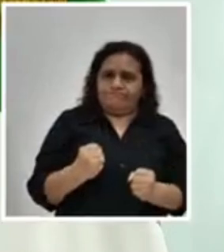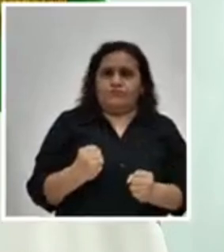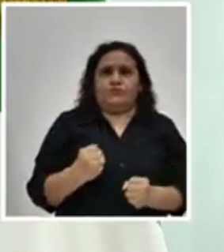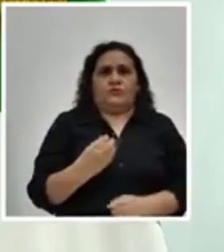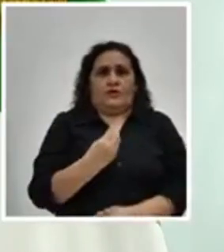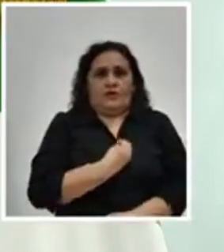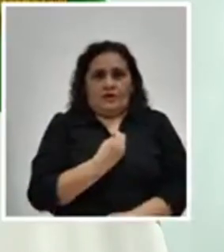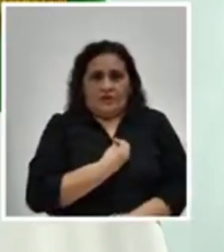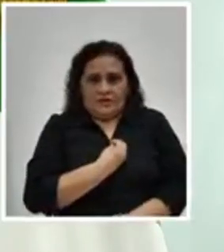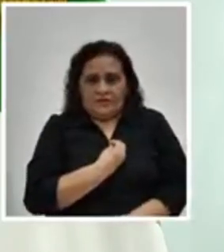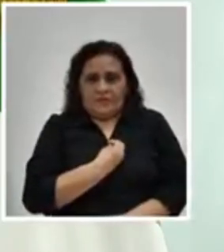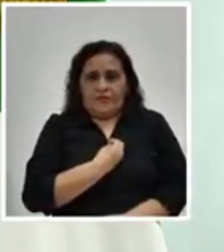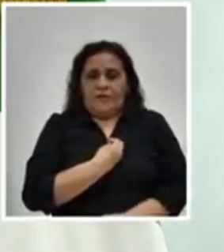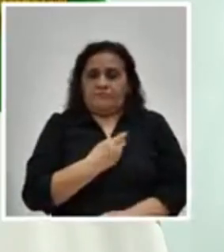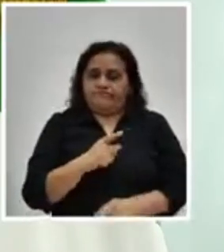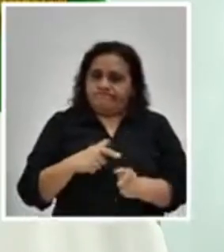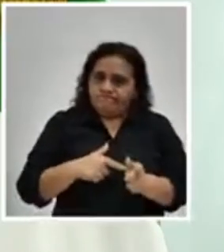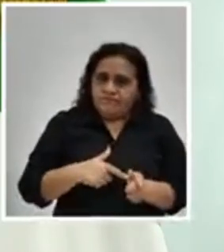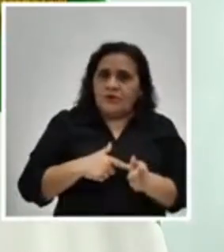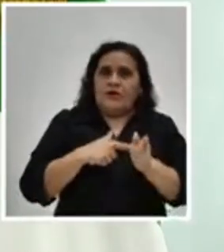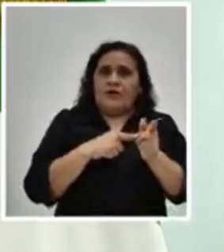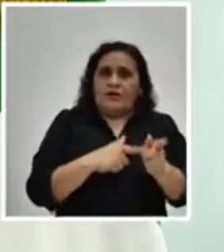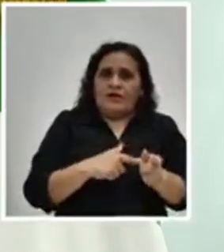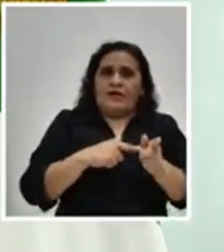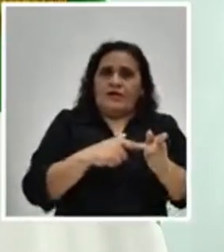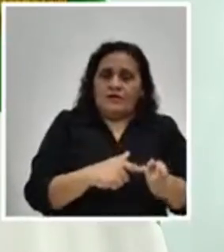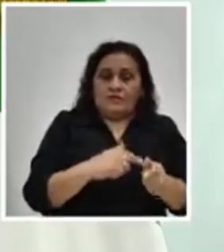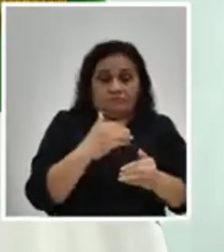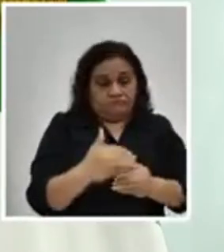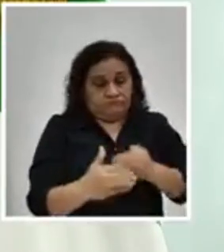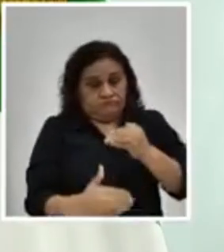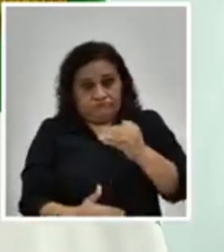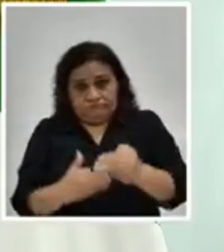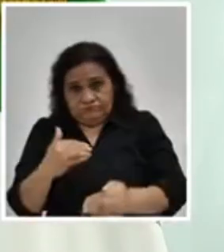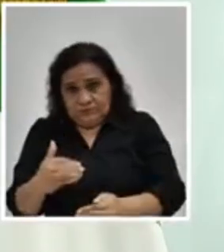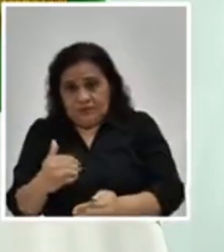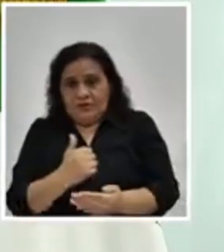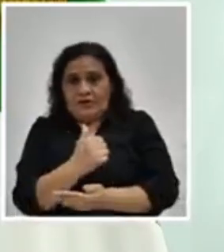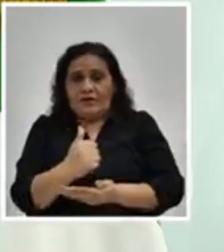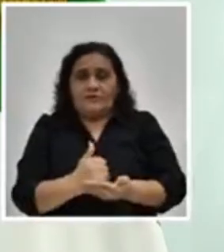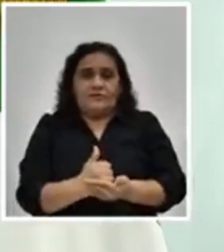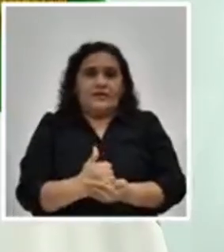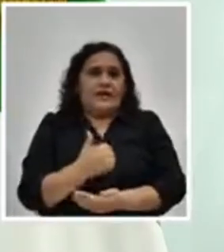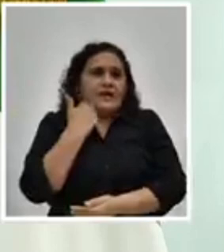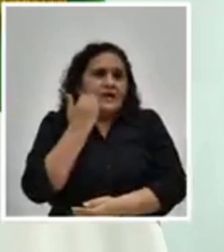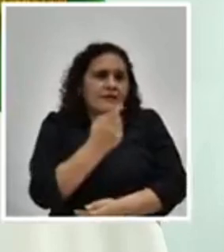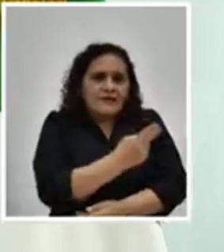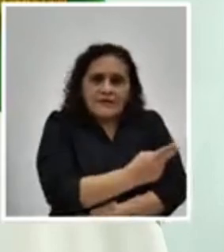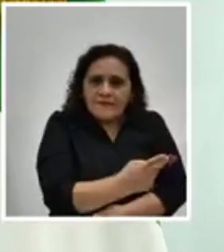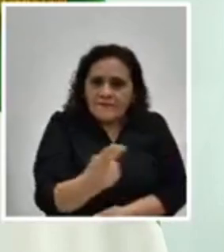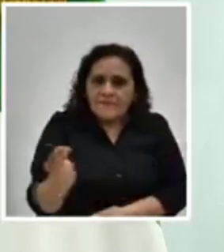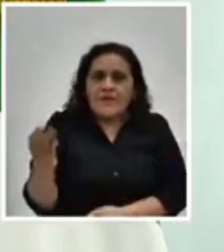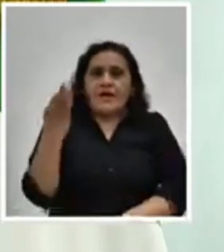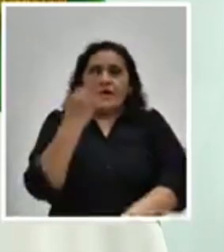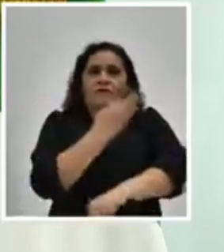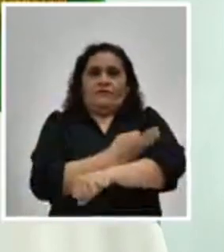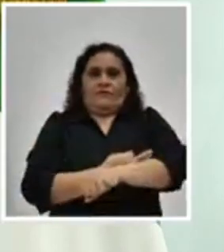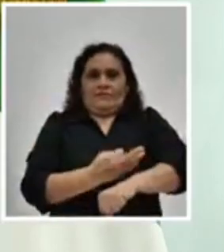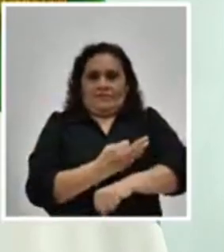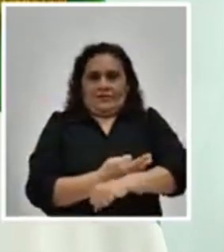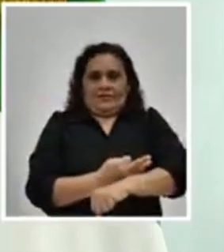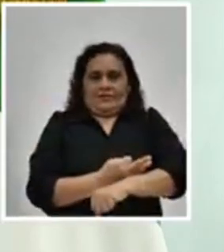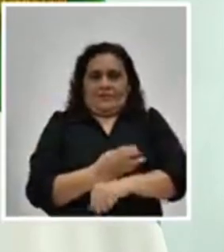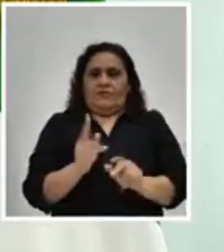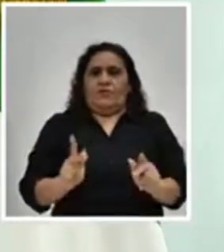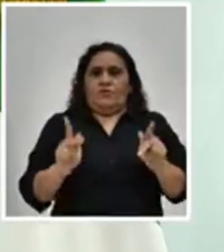irresistibles para continuar avanzando hacia la ciudad que queremos para nuestras familias. Un